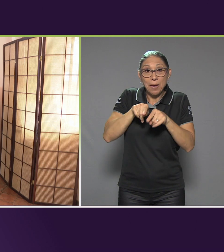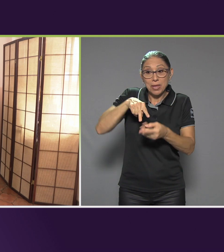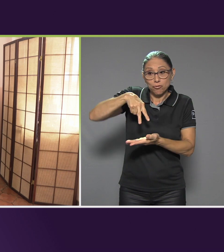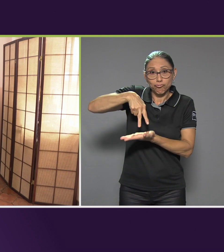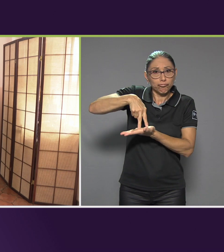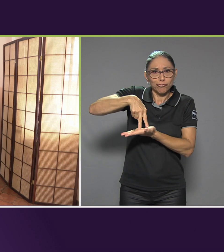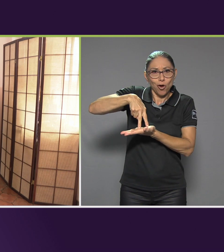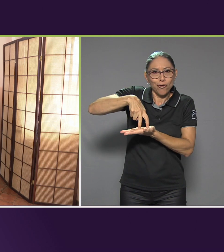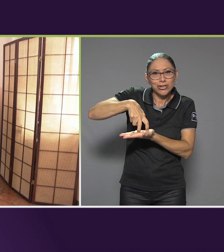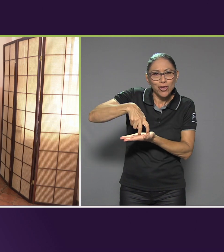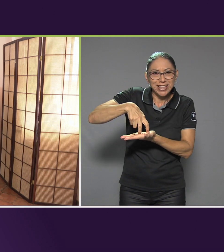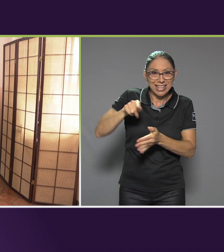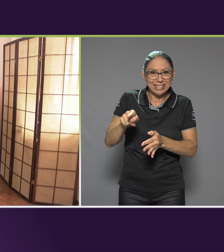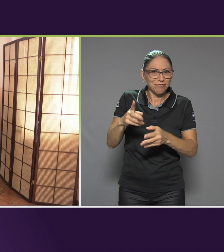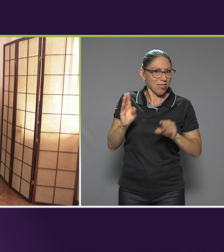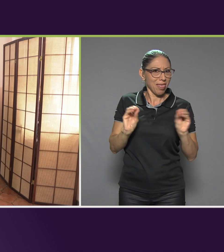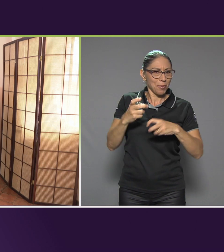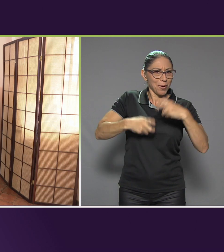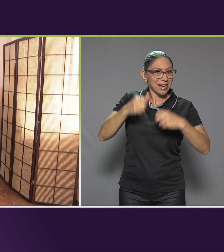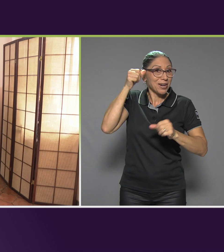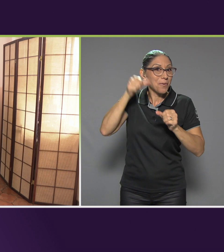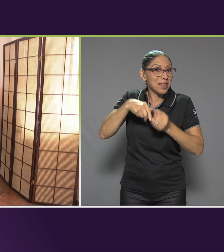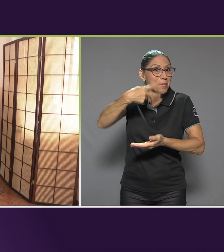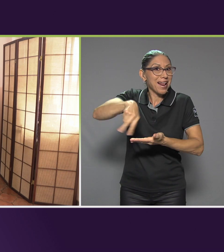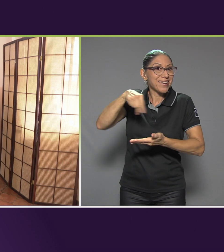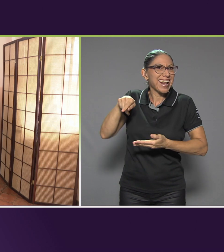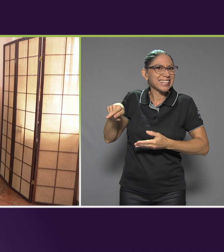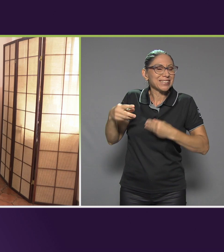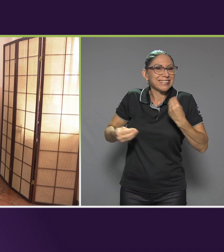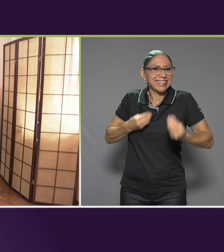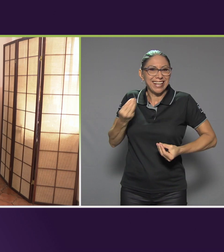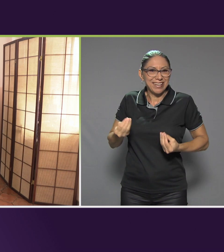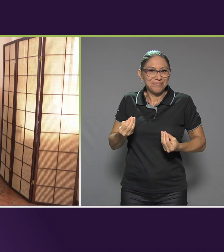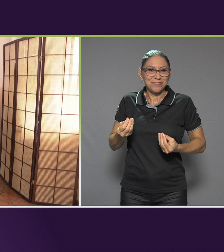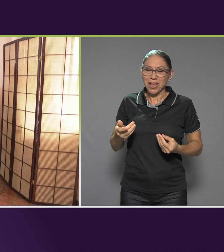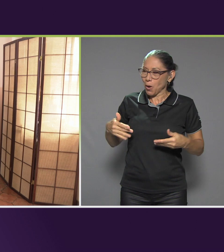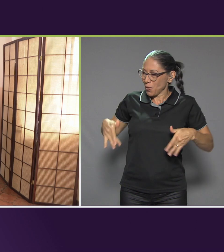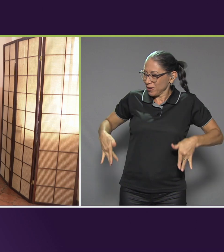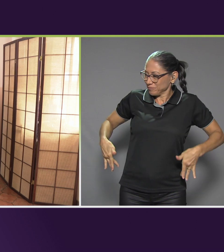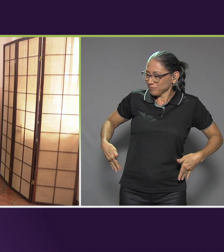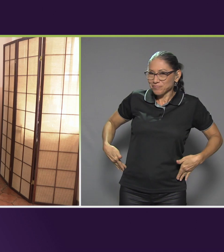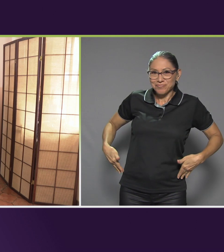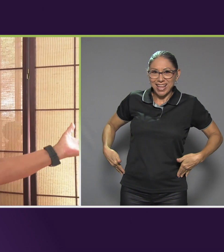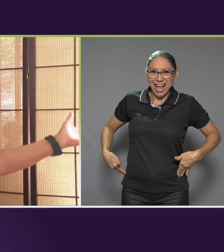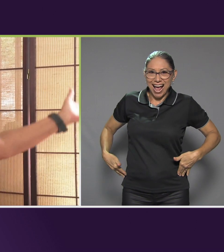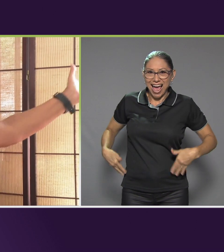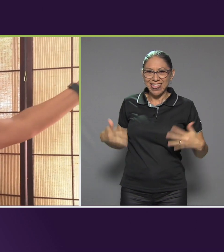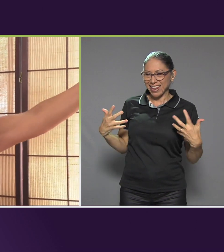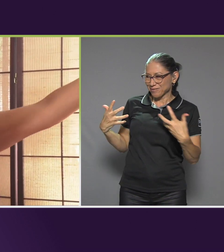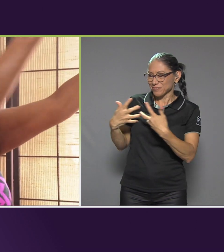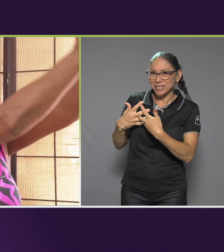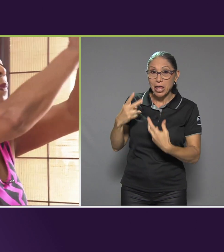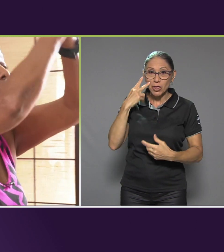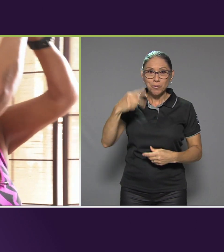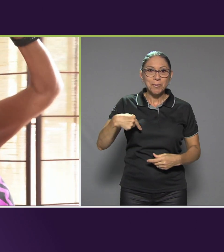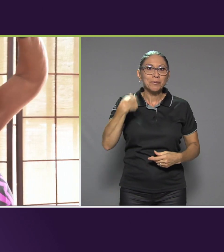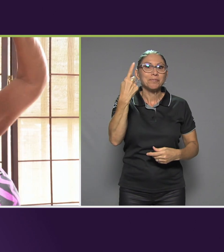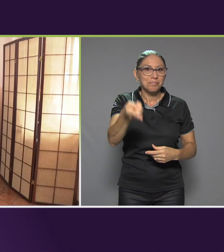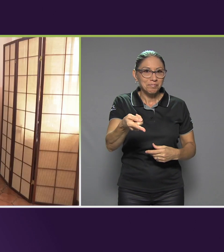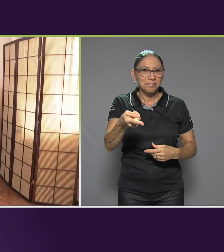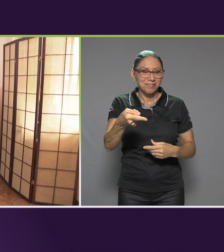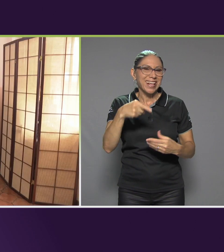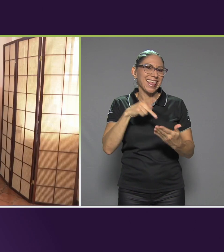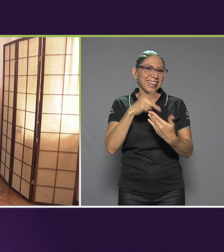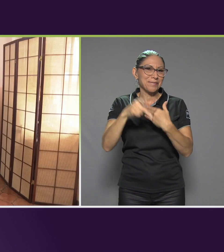ella. Y recuerde que para bailar soca casi no se sienta en la cadera. Así que nos vemos en la próxima cápsula